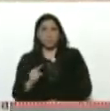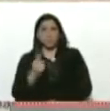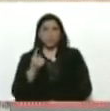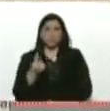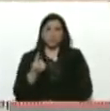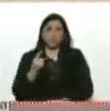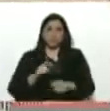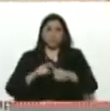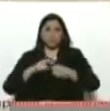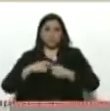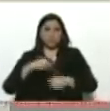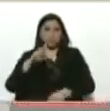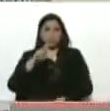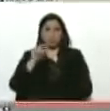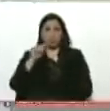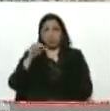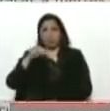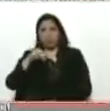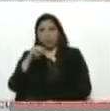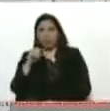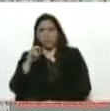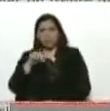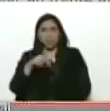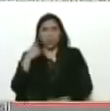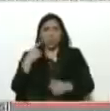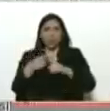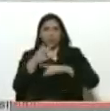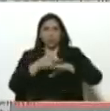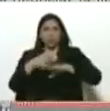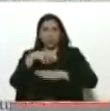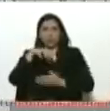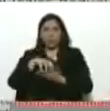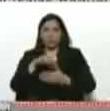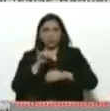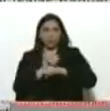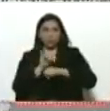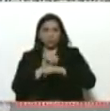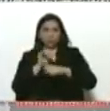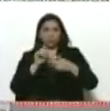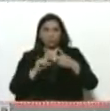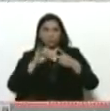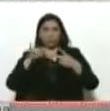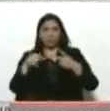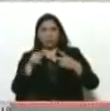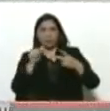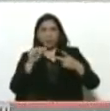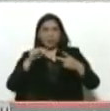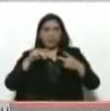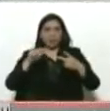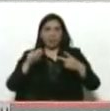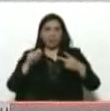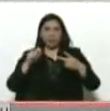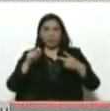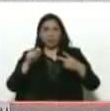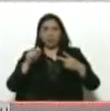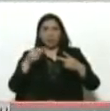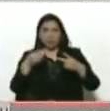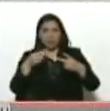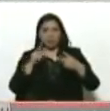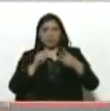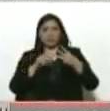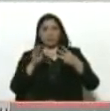son Ramón Martínez, exgobernador de Estado Sucre, Yanet Fermín y Fernando Orozco, estos son